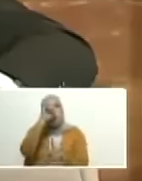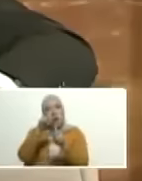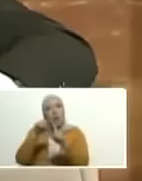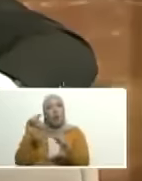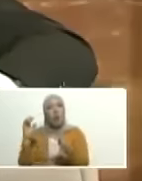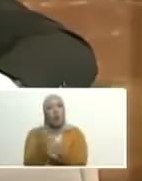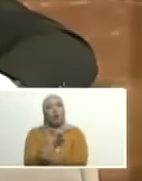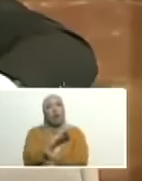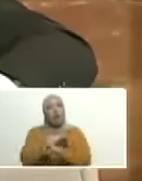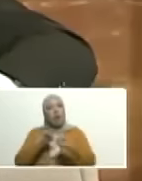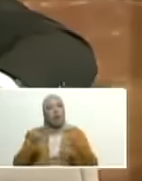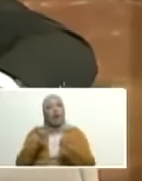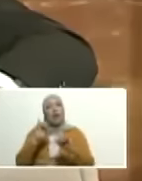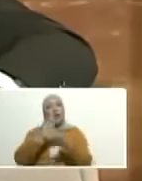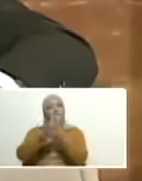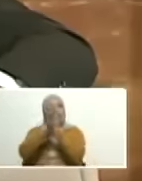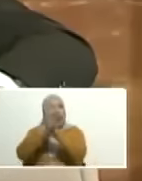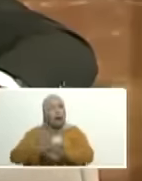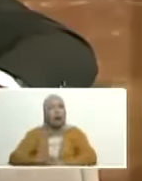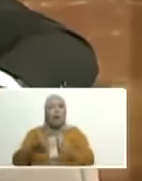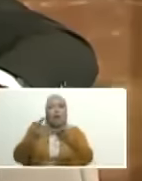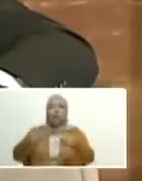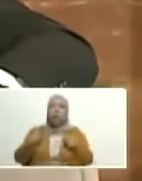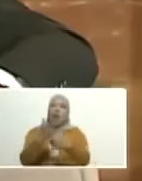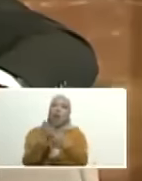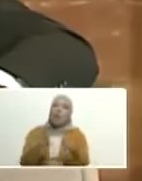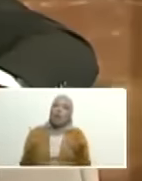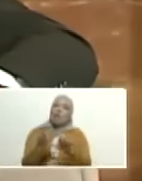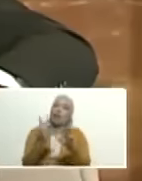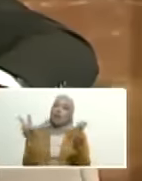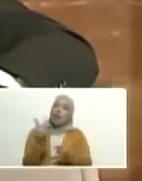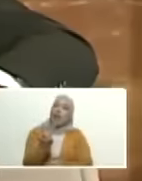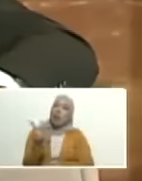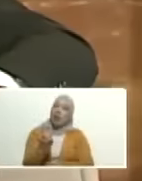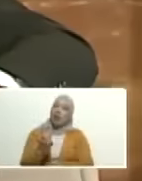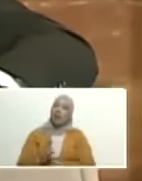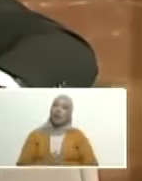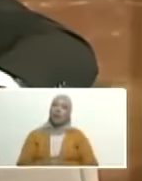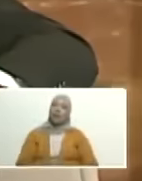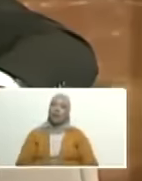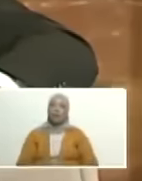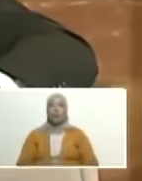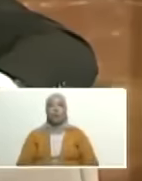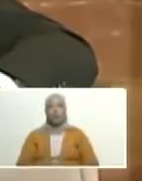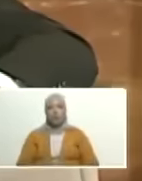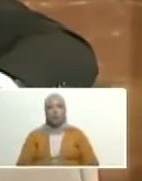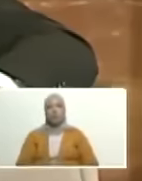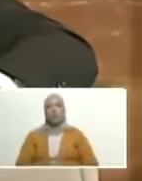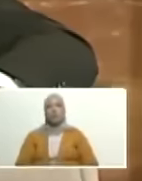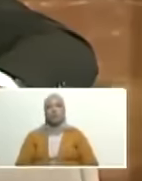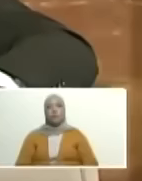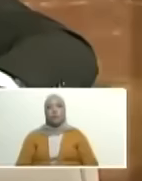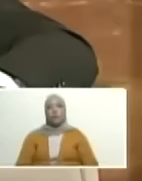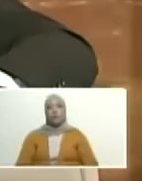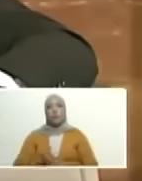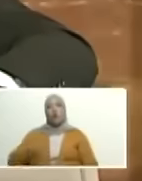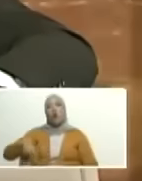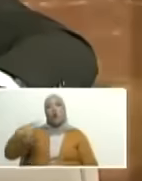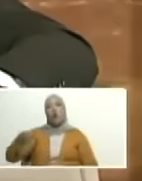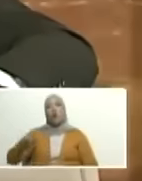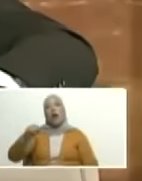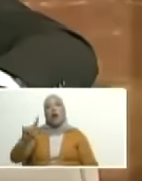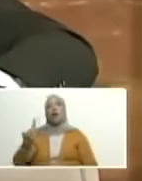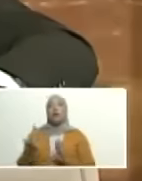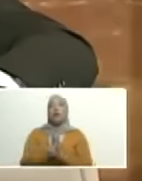el objetivo final que todos tenemos, y es que Venezuela esté completamente libre de sanciones. Luego tenemos una